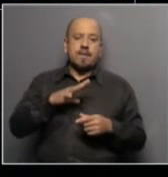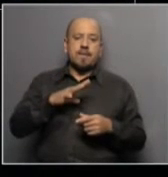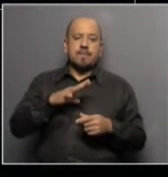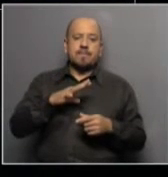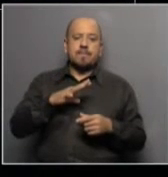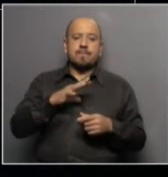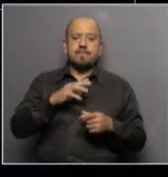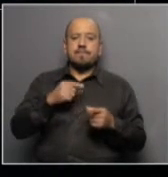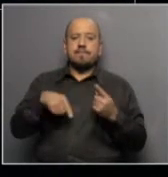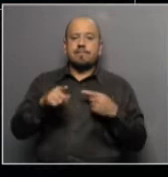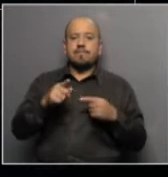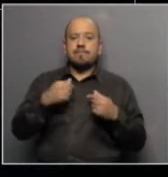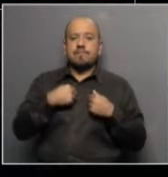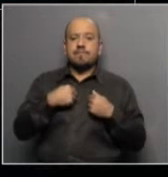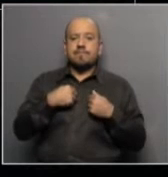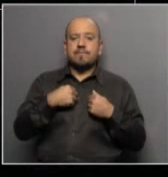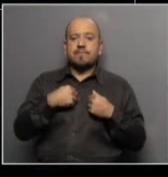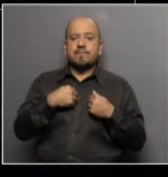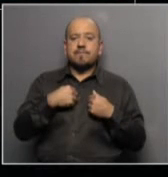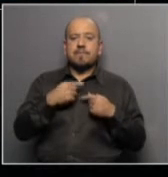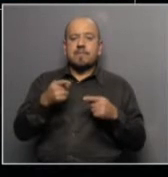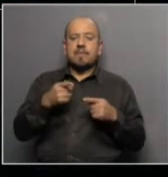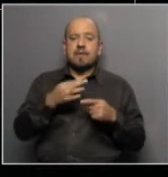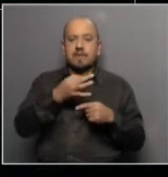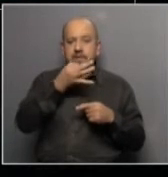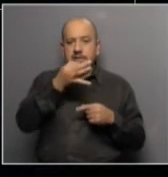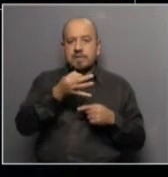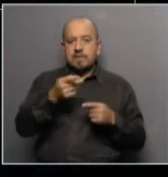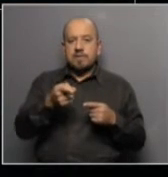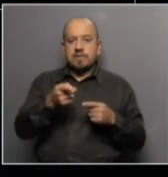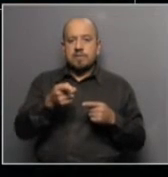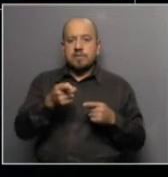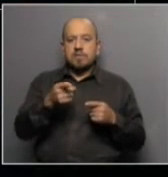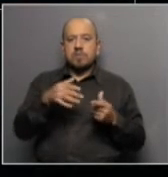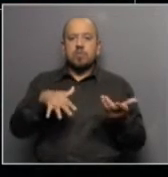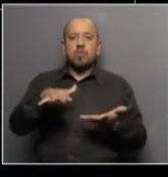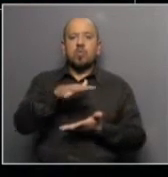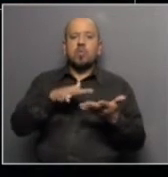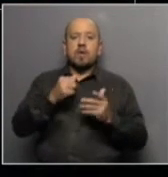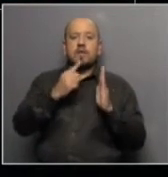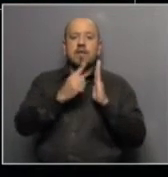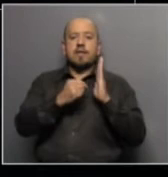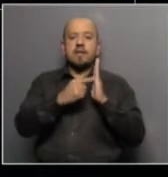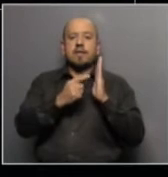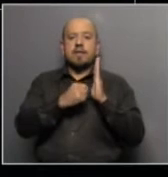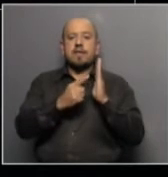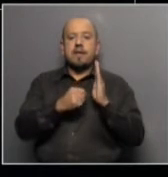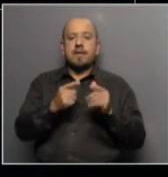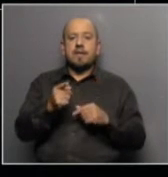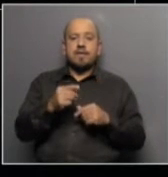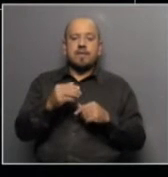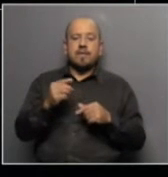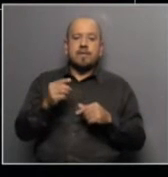está dirigido a nosotros, donde se habla de un mercado de alquileres que va a tener una mayor